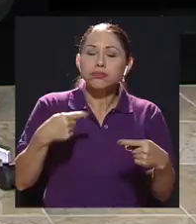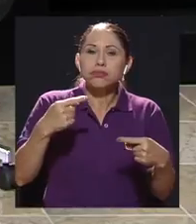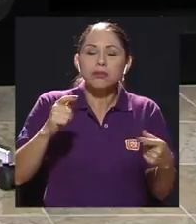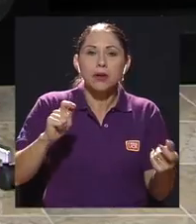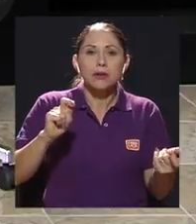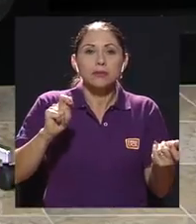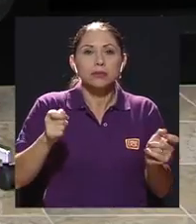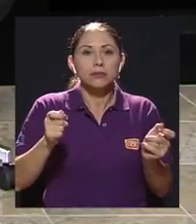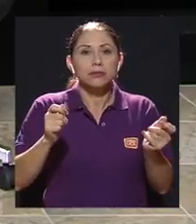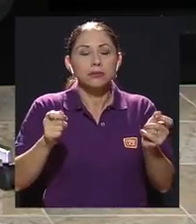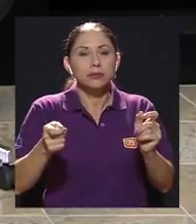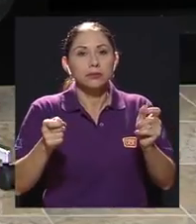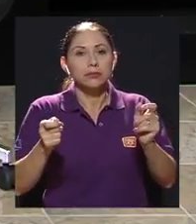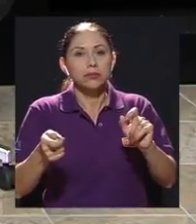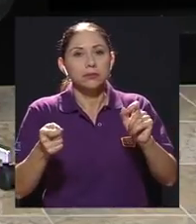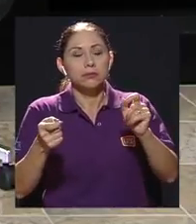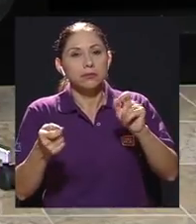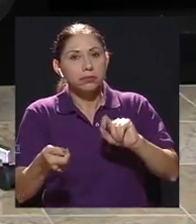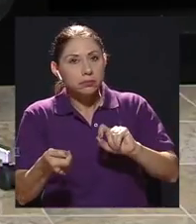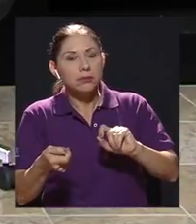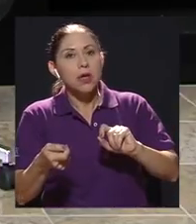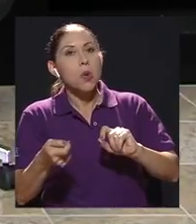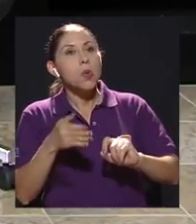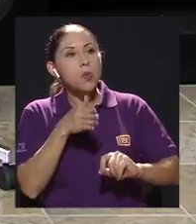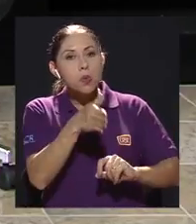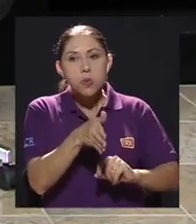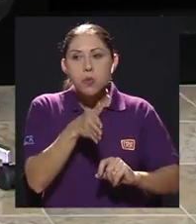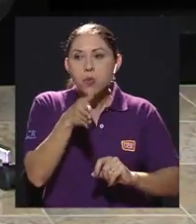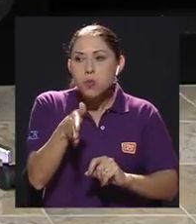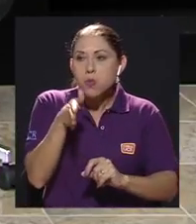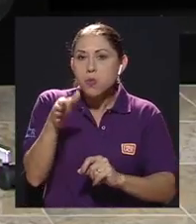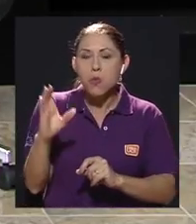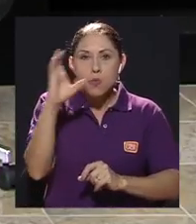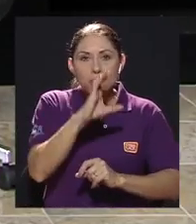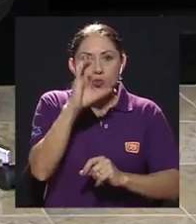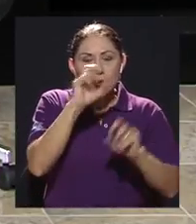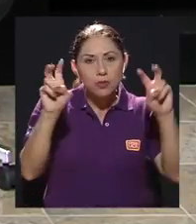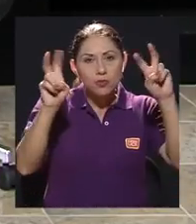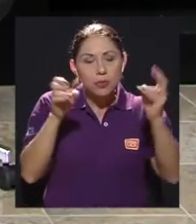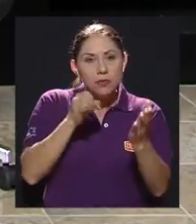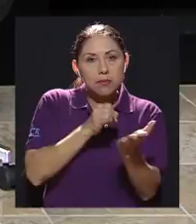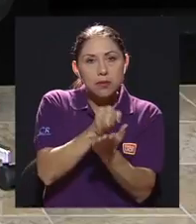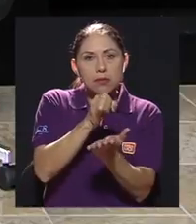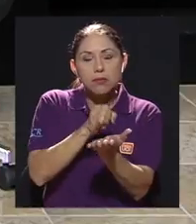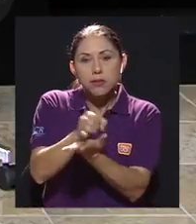y yendo a buscar nuevas líneas de investigación y